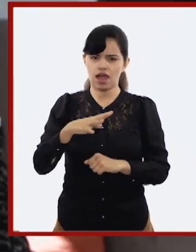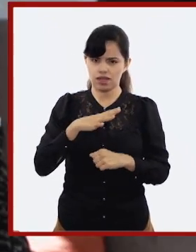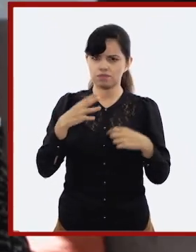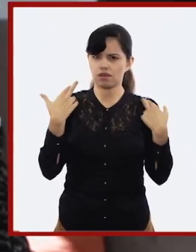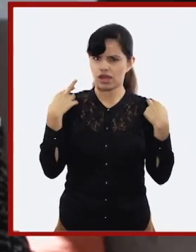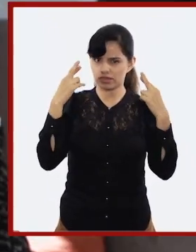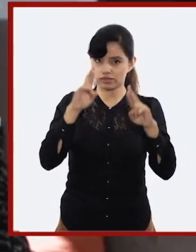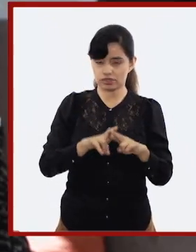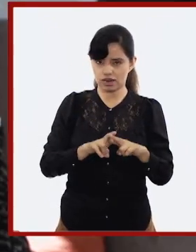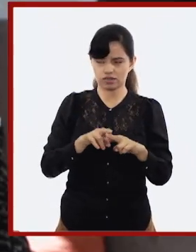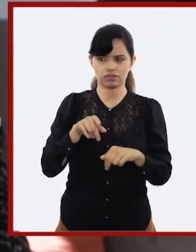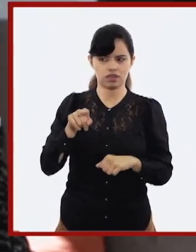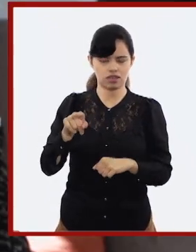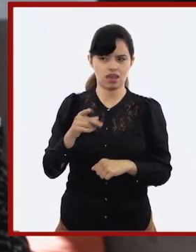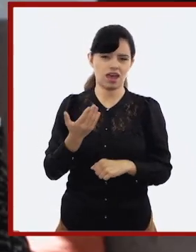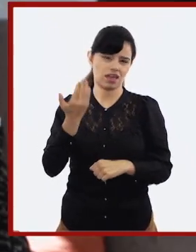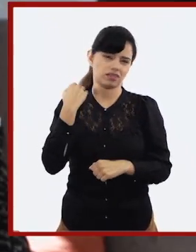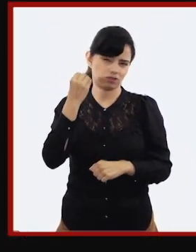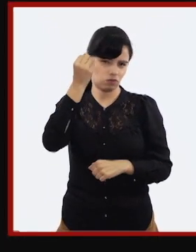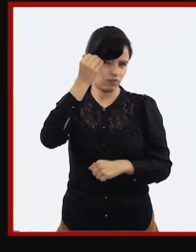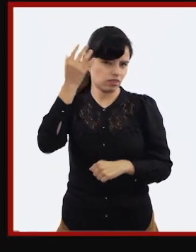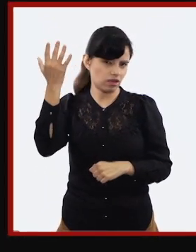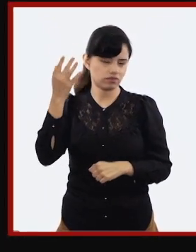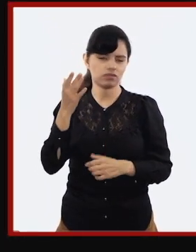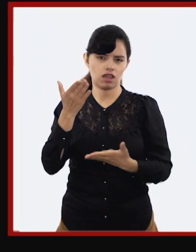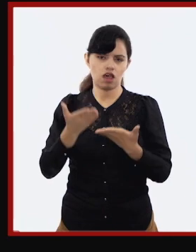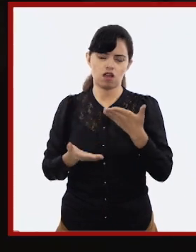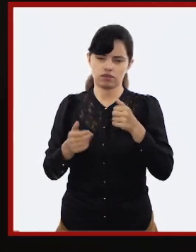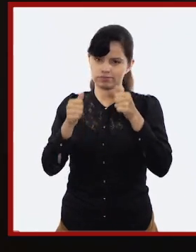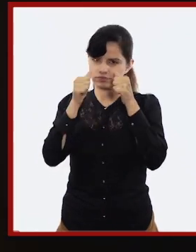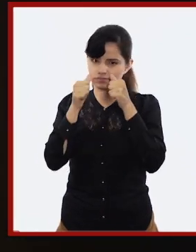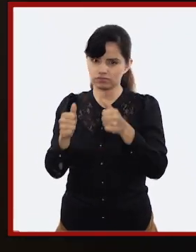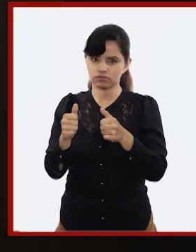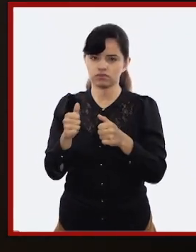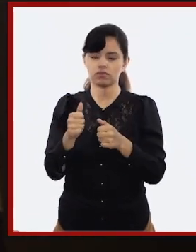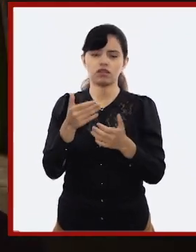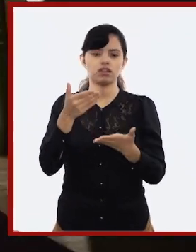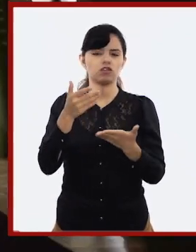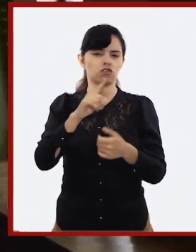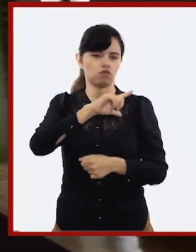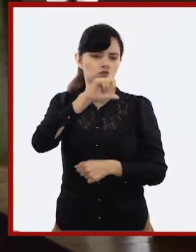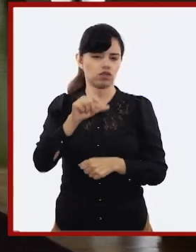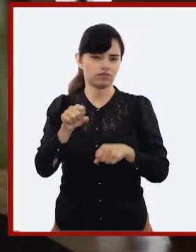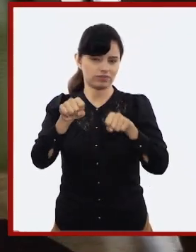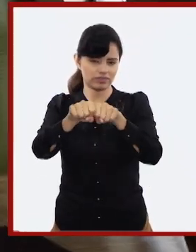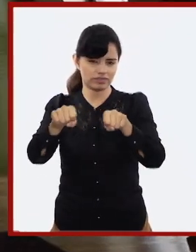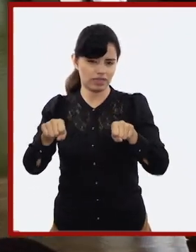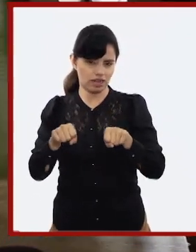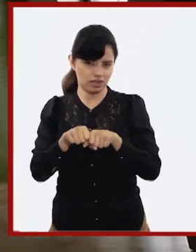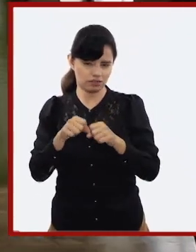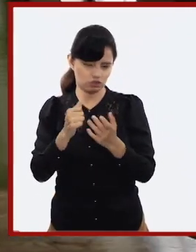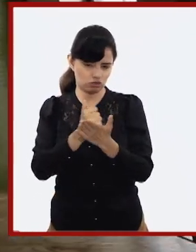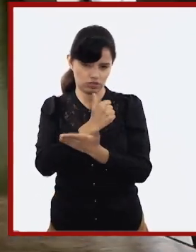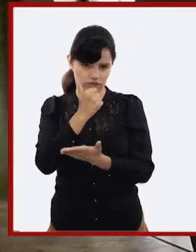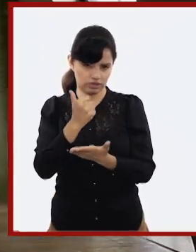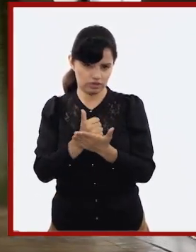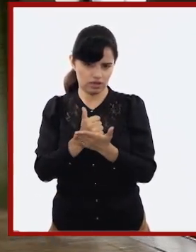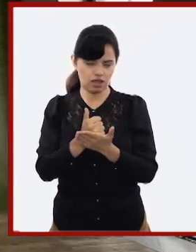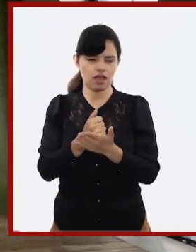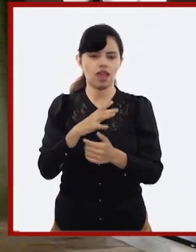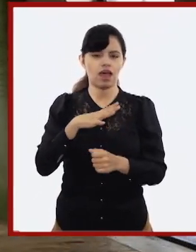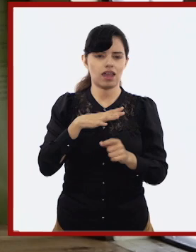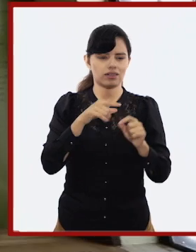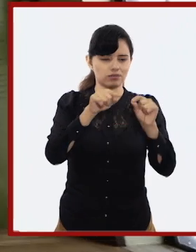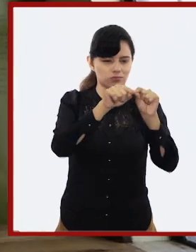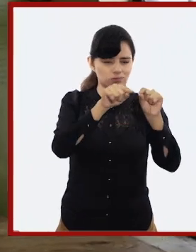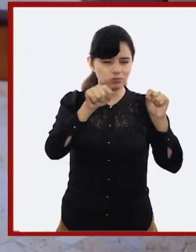antes se les tenía olvidadas. Luego pasamos a la sala de ciudadanía, en donde hay una línea del